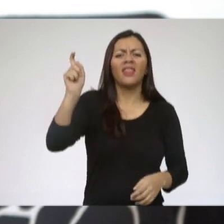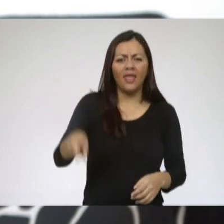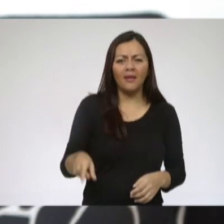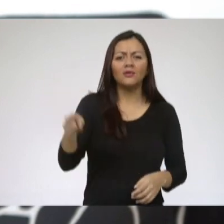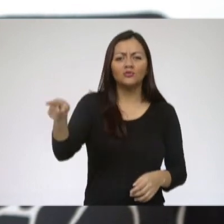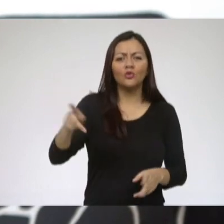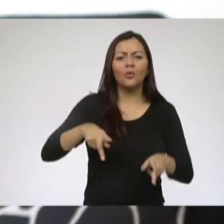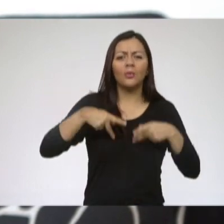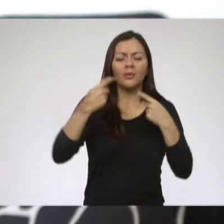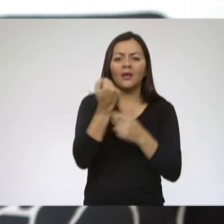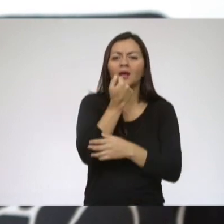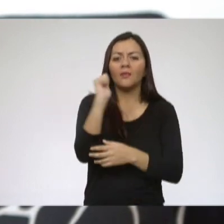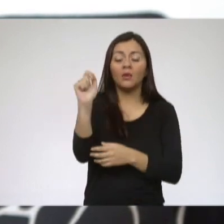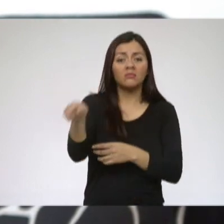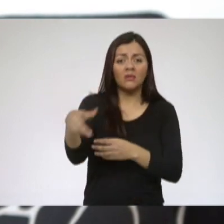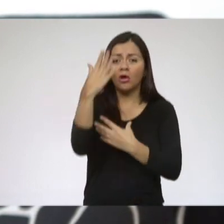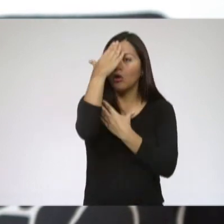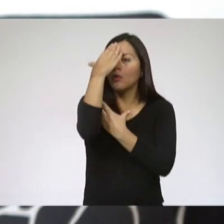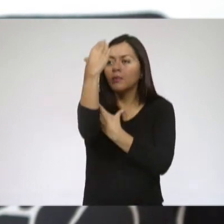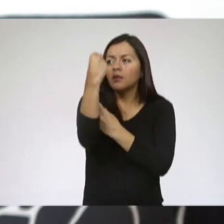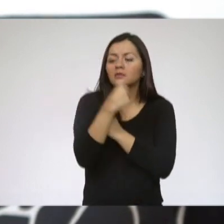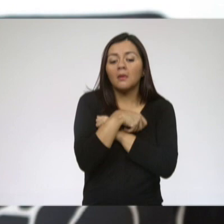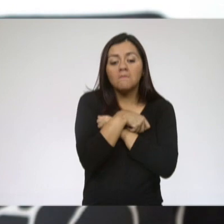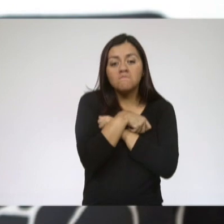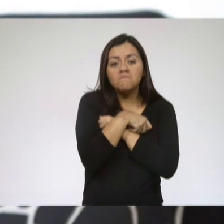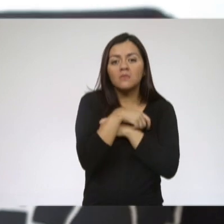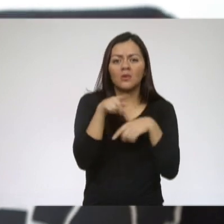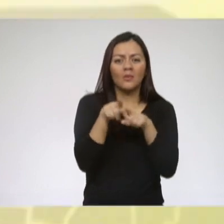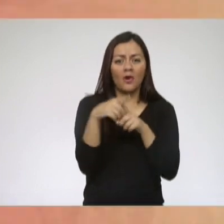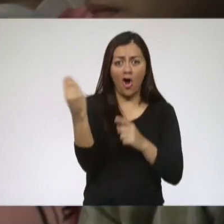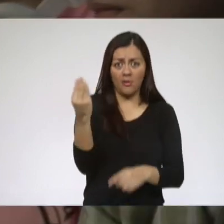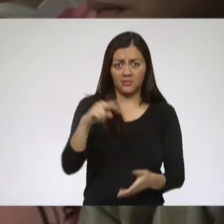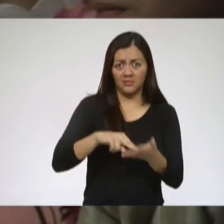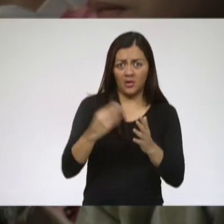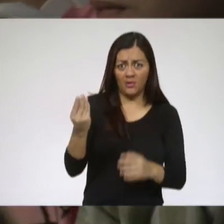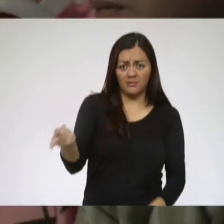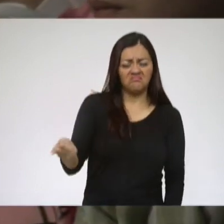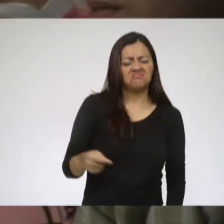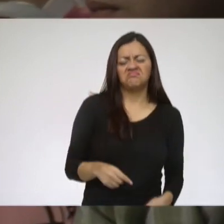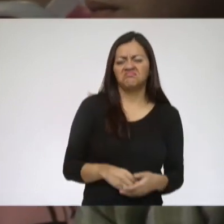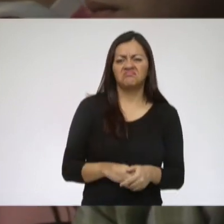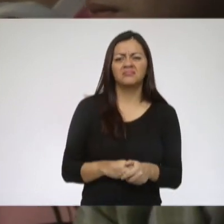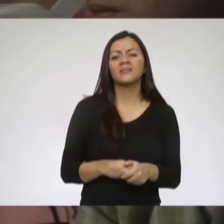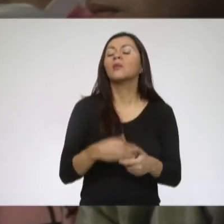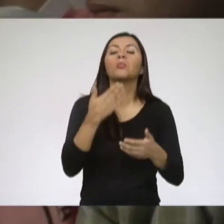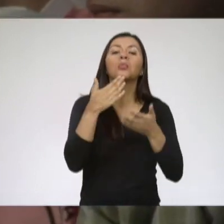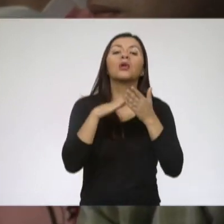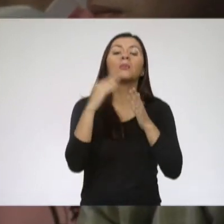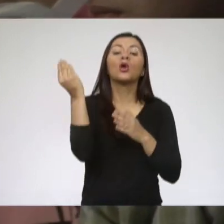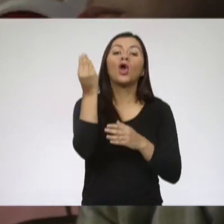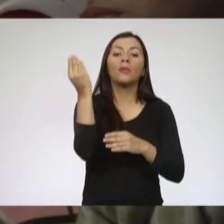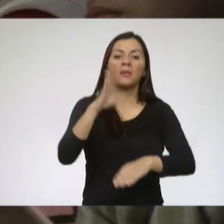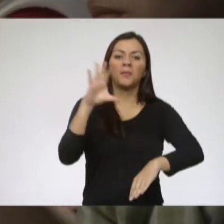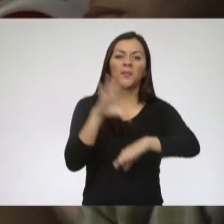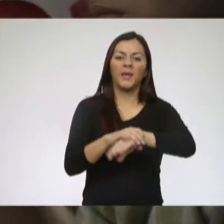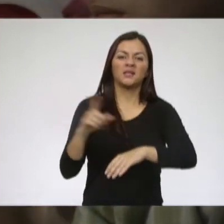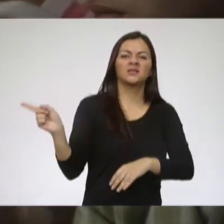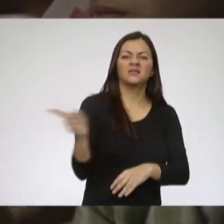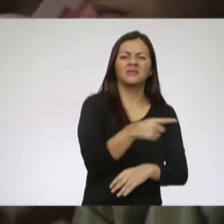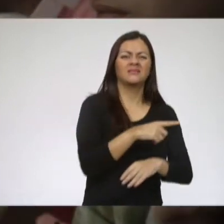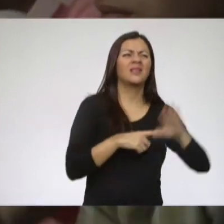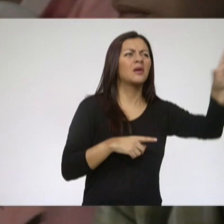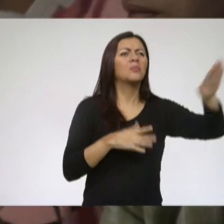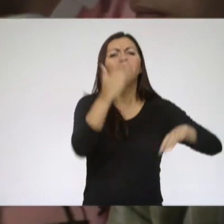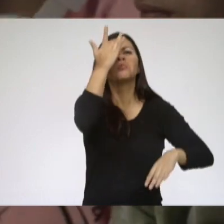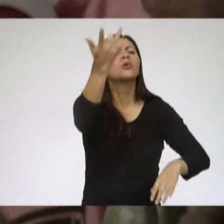está obedeciendo, está aceptando las cosas. Eso no es un joven. Cuando vos te cogen preso, te cogen de mala manera, vos tienes que decirle